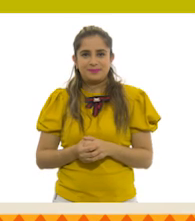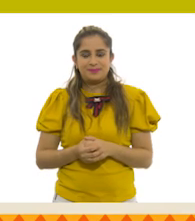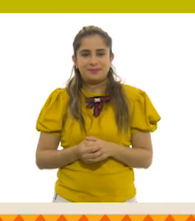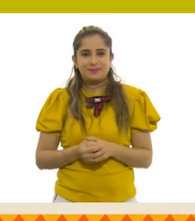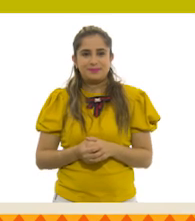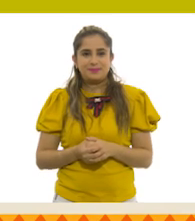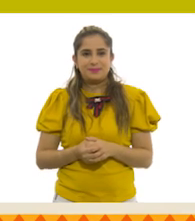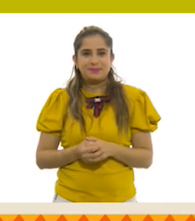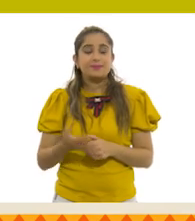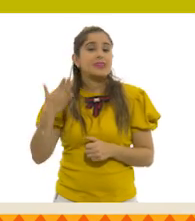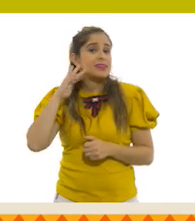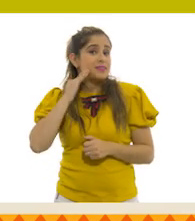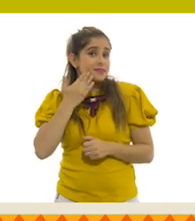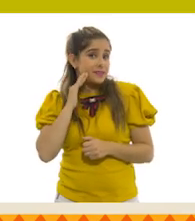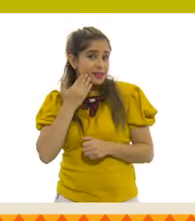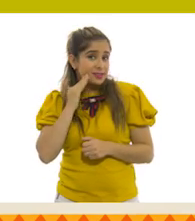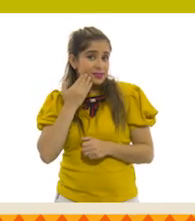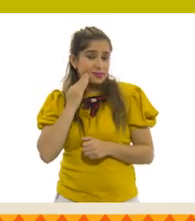buzon.escolar@nube.cep.gov.mx. Facebook